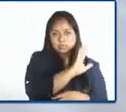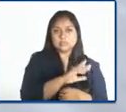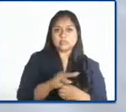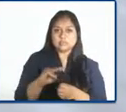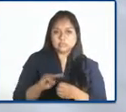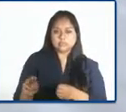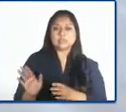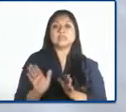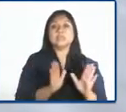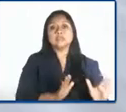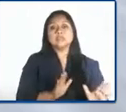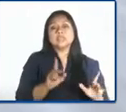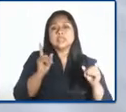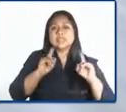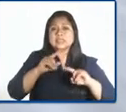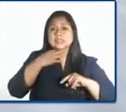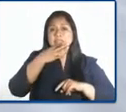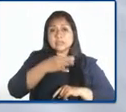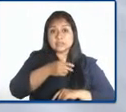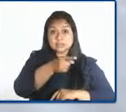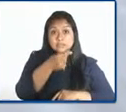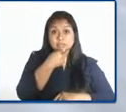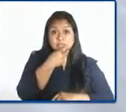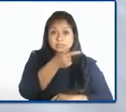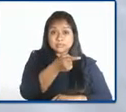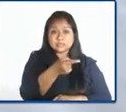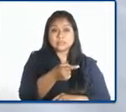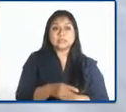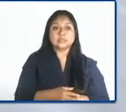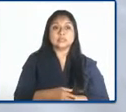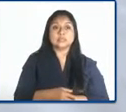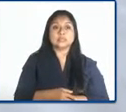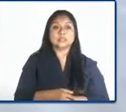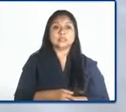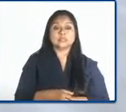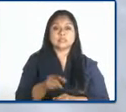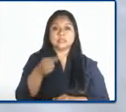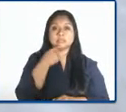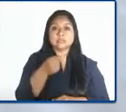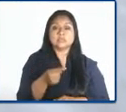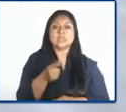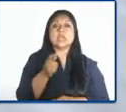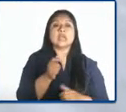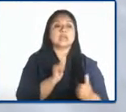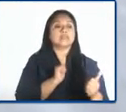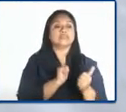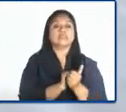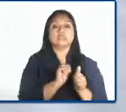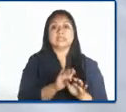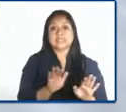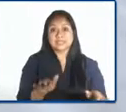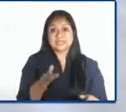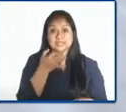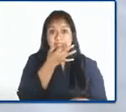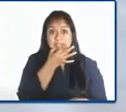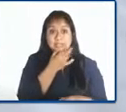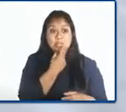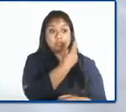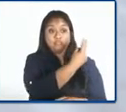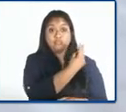En realidad, el caso que usted me señala, que es el del acompañamiento de la niña que venía con los dos